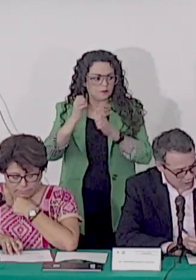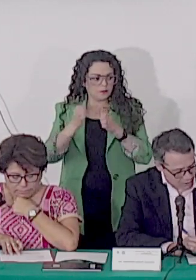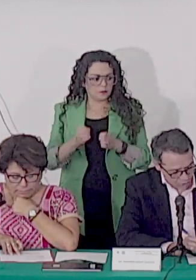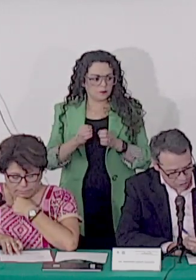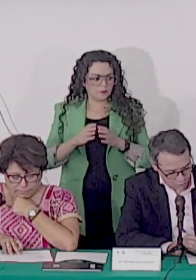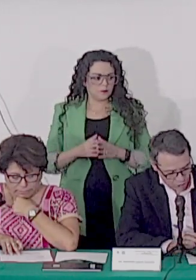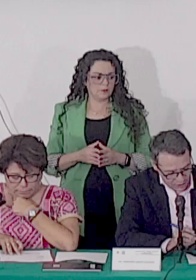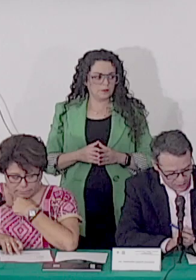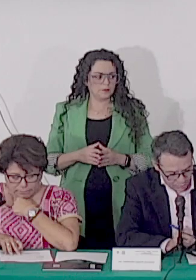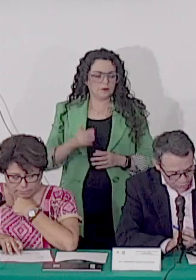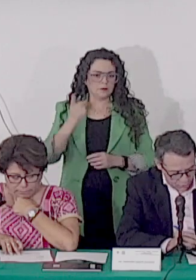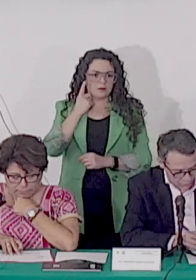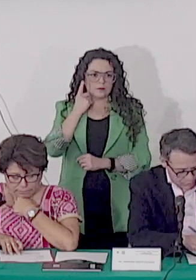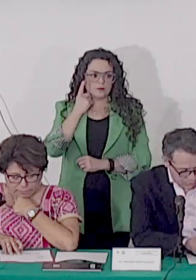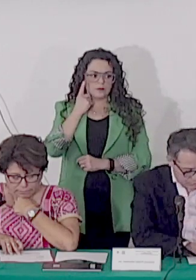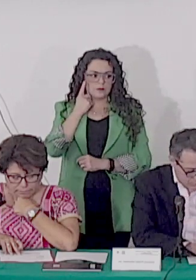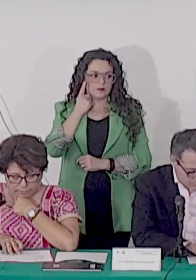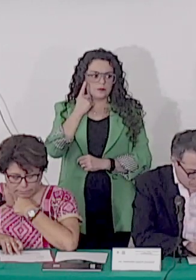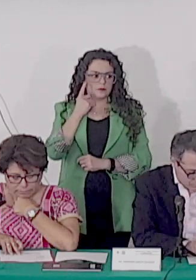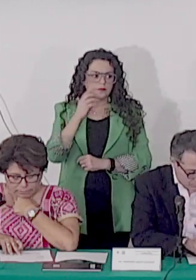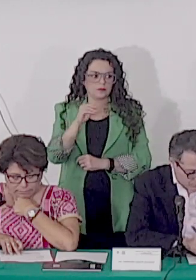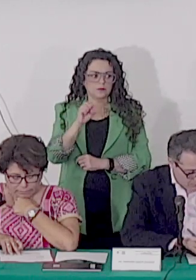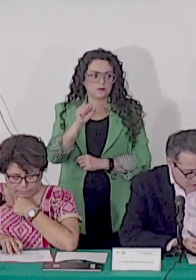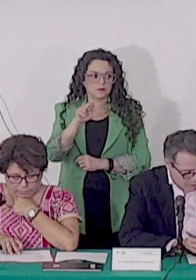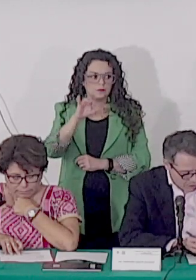Diputada María del Rosario Morales Ramos. Presente.